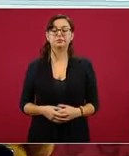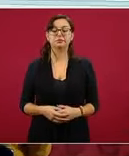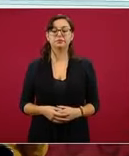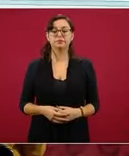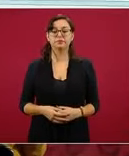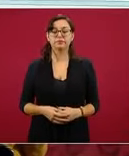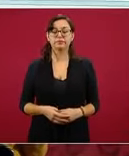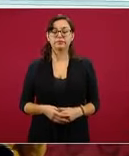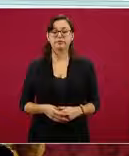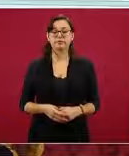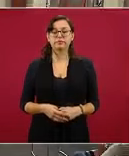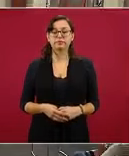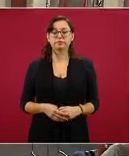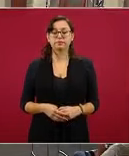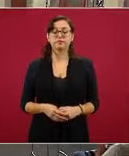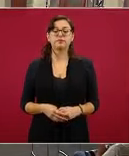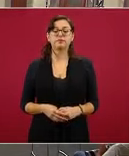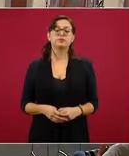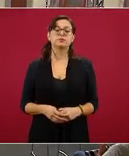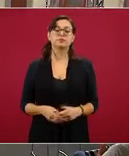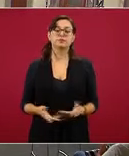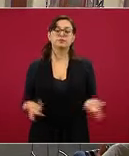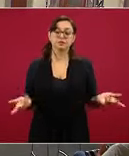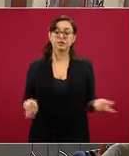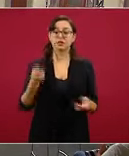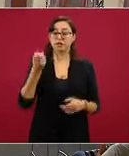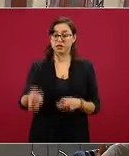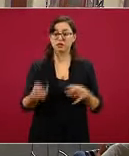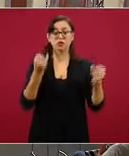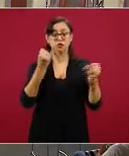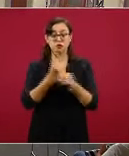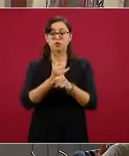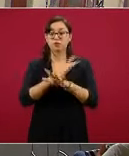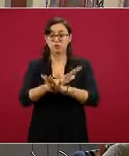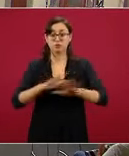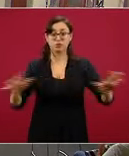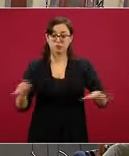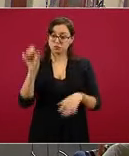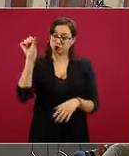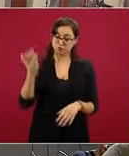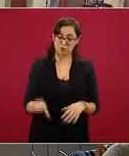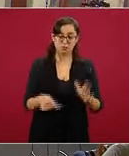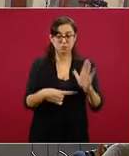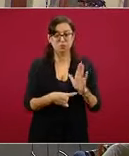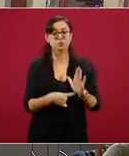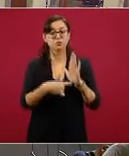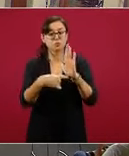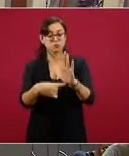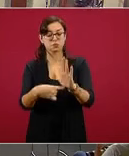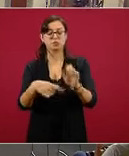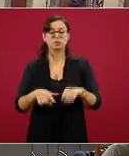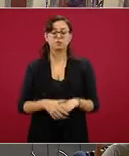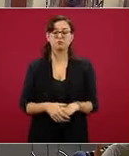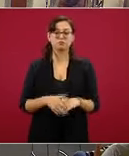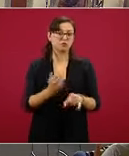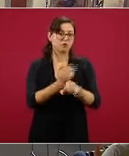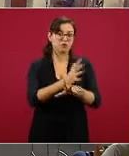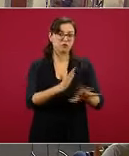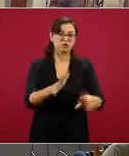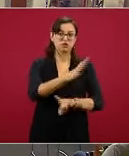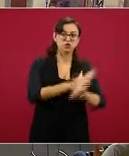a suceder. Bien, esa es la actualización tanto de los datos como la información del semáforo de riesgo